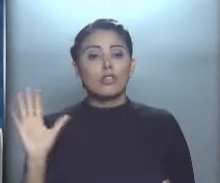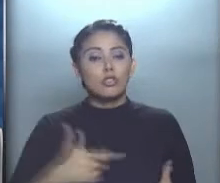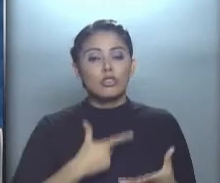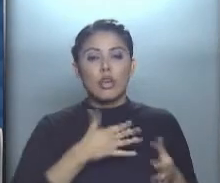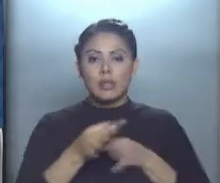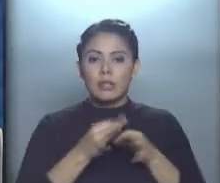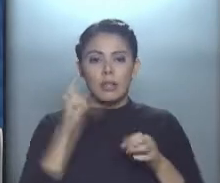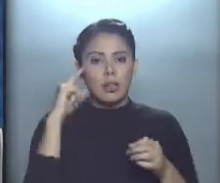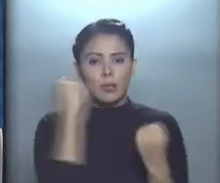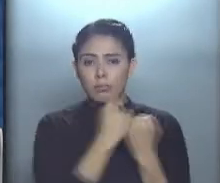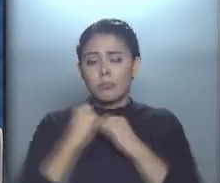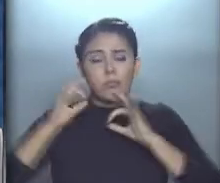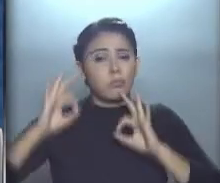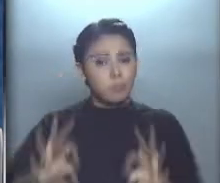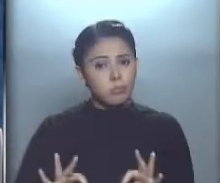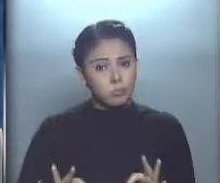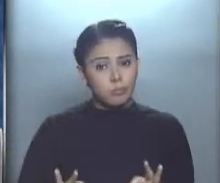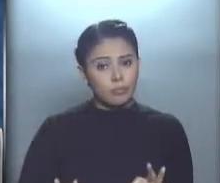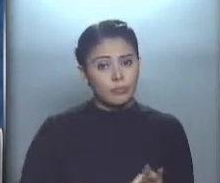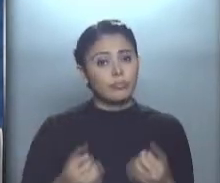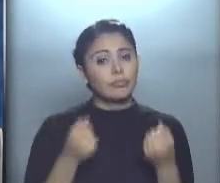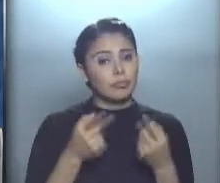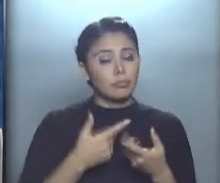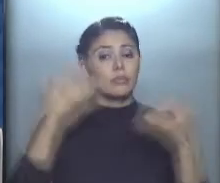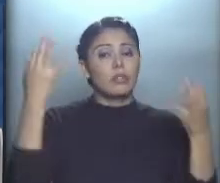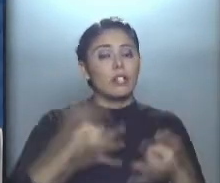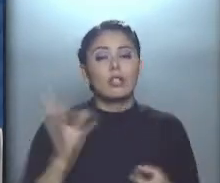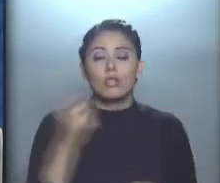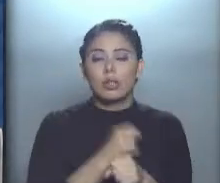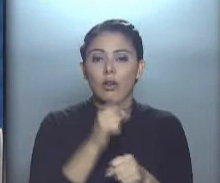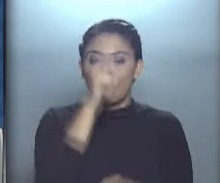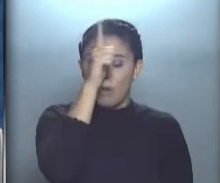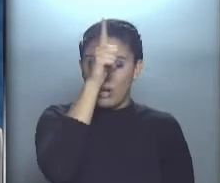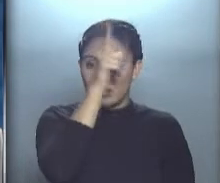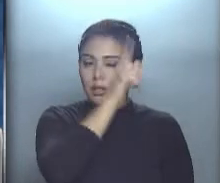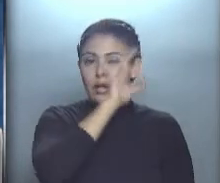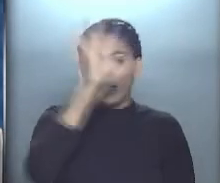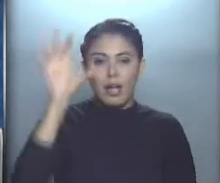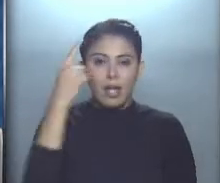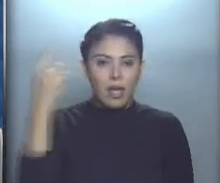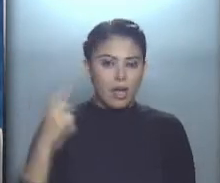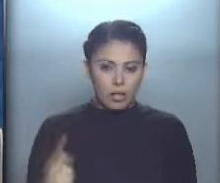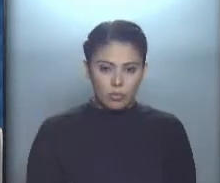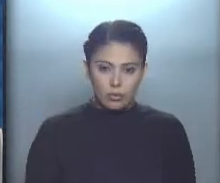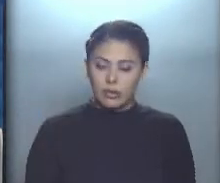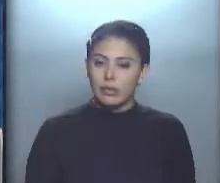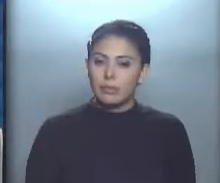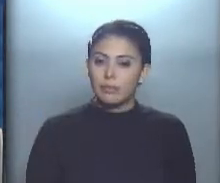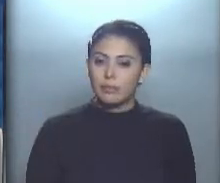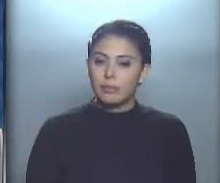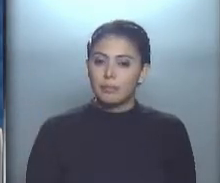para garantizar el efectivo funcionamiento de las fuerzas de seguridad en cada una de las jurisdicciones provinciales.